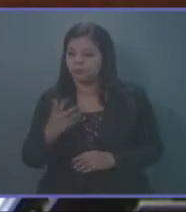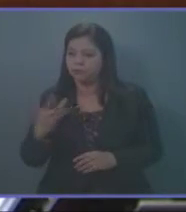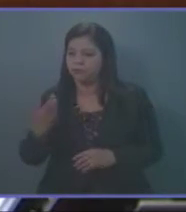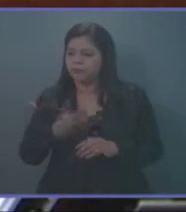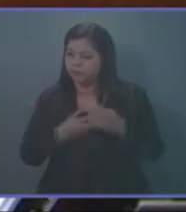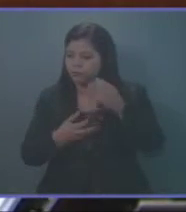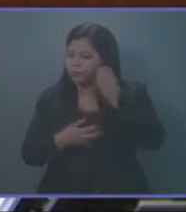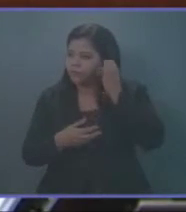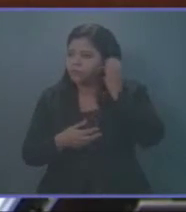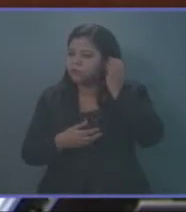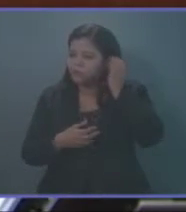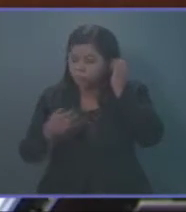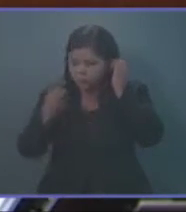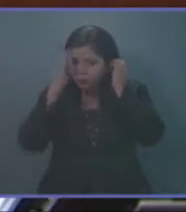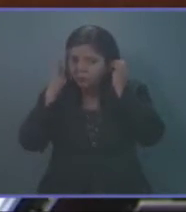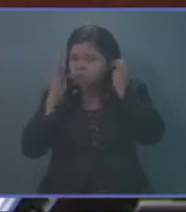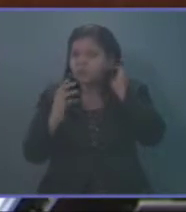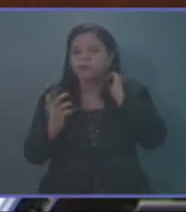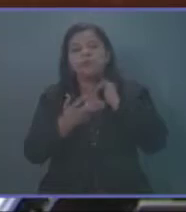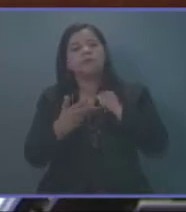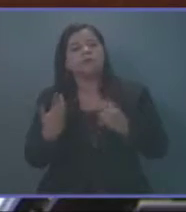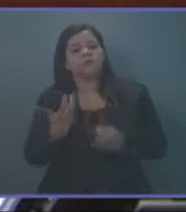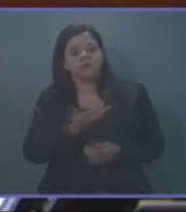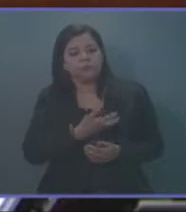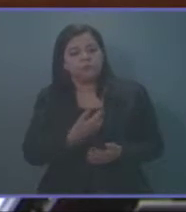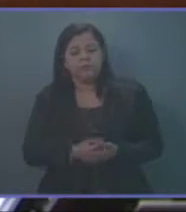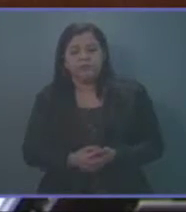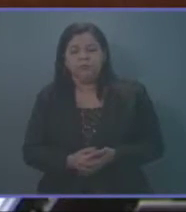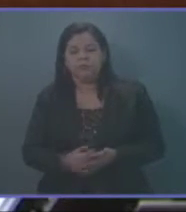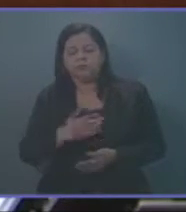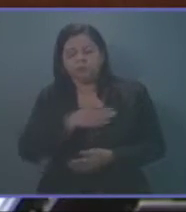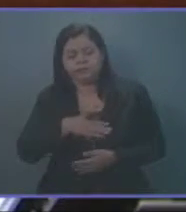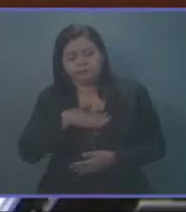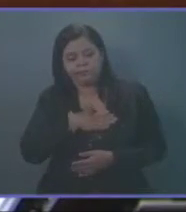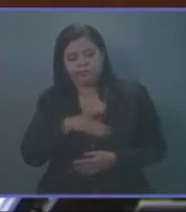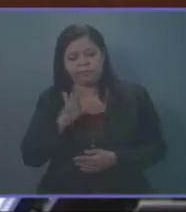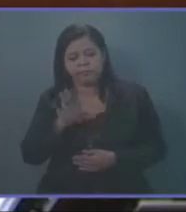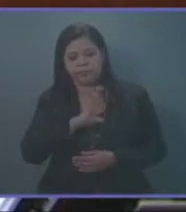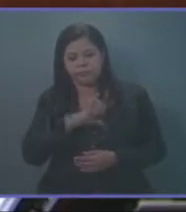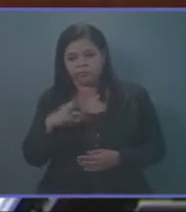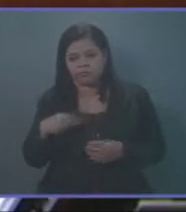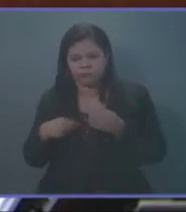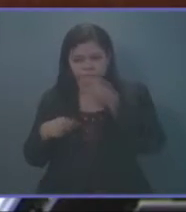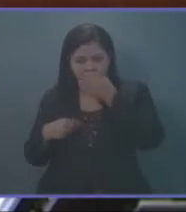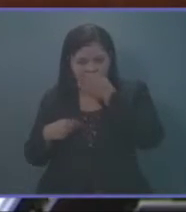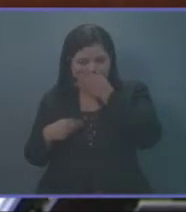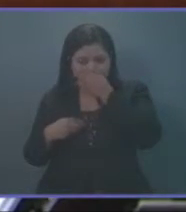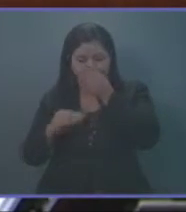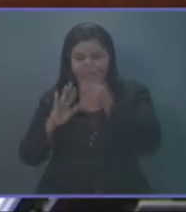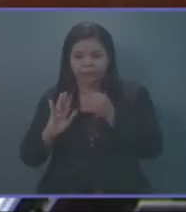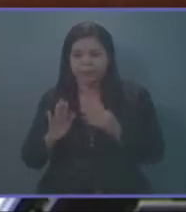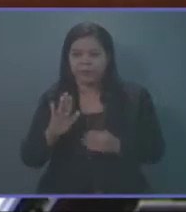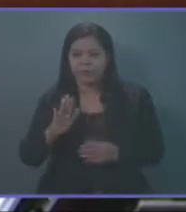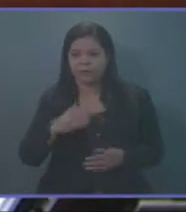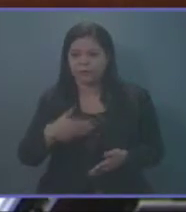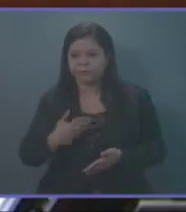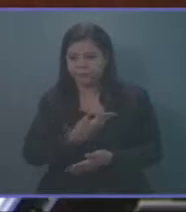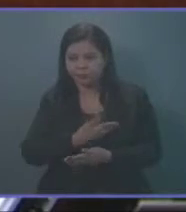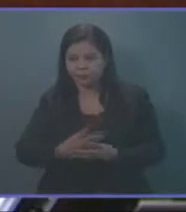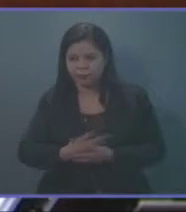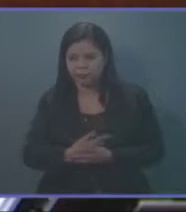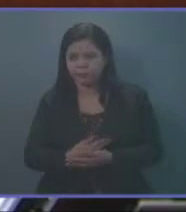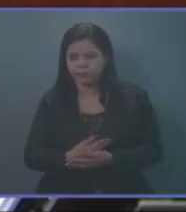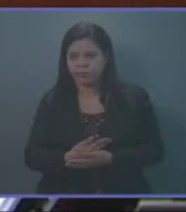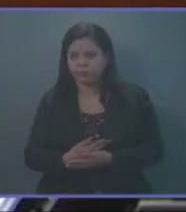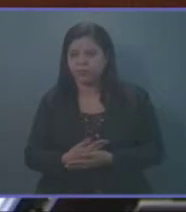saludo y nuestro sentido pésame para toda su familia sus hijos su esposa su